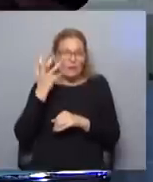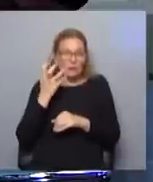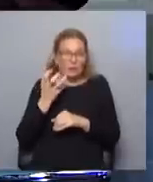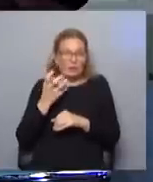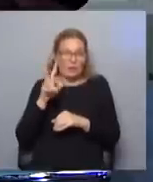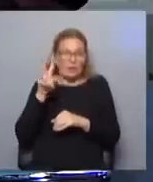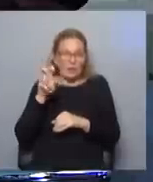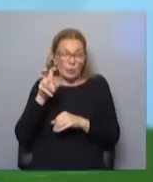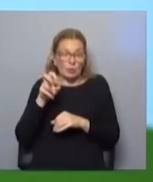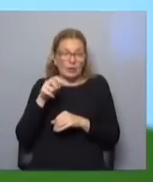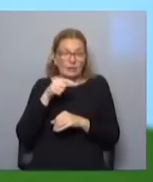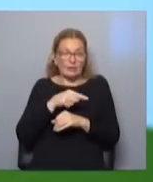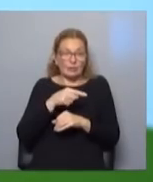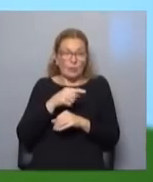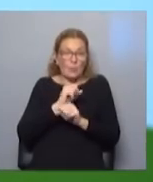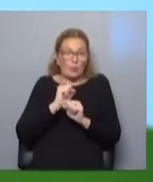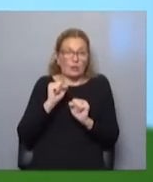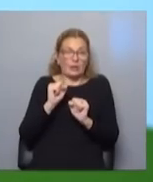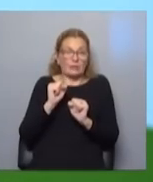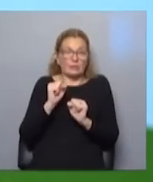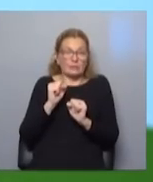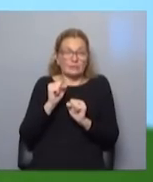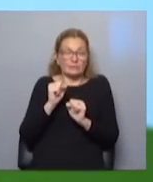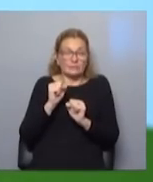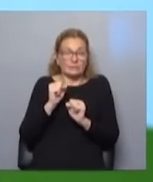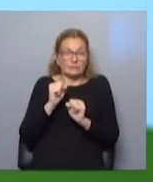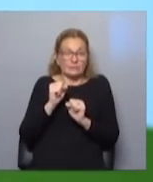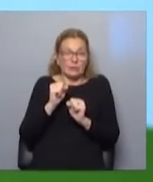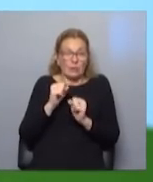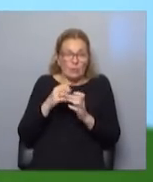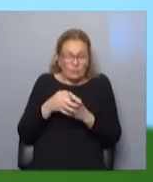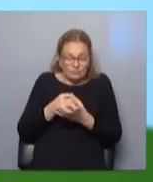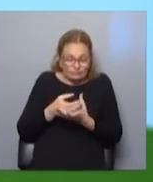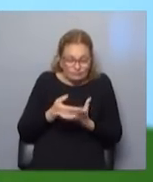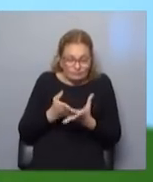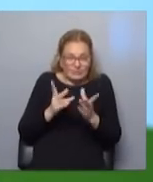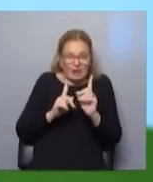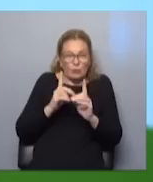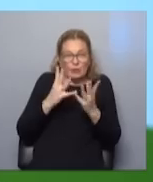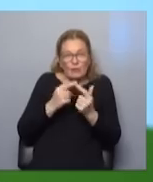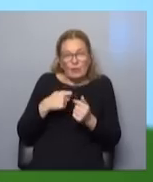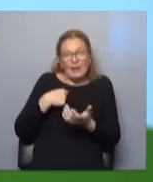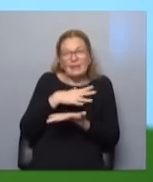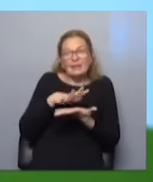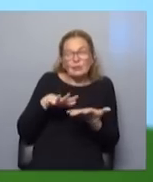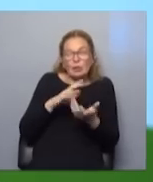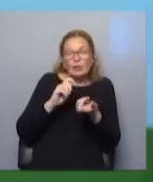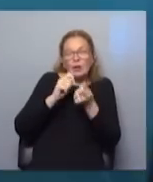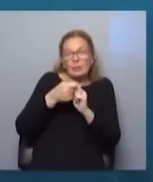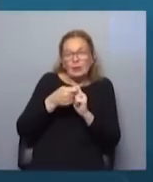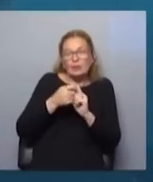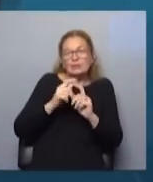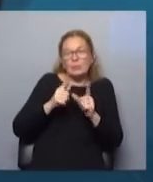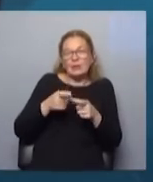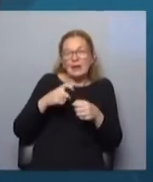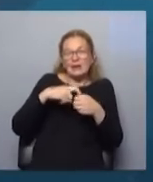y verduras eso permitió descomprimir parte de la situación a su vez